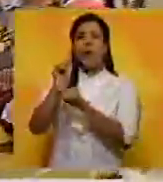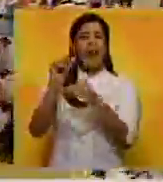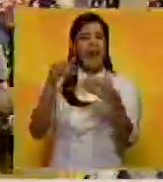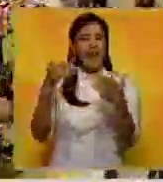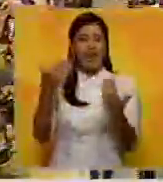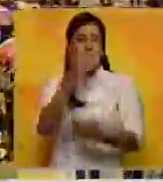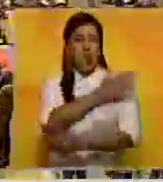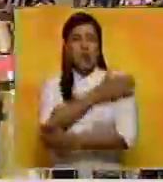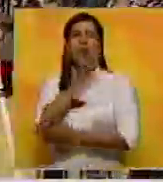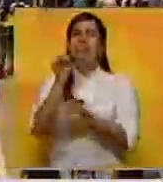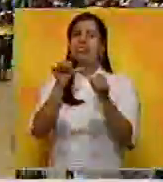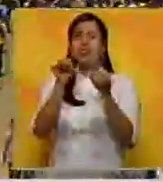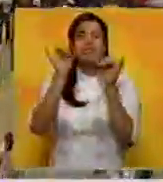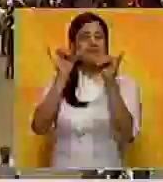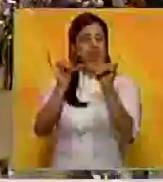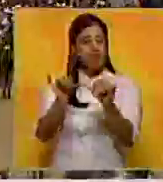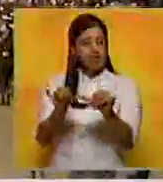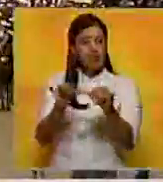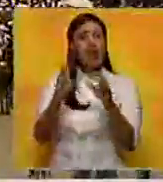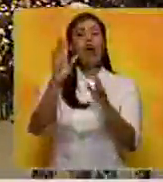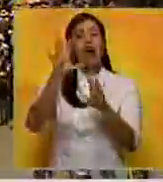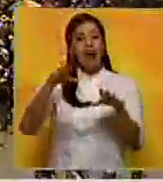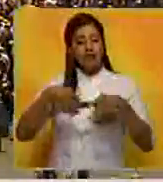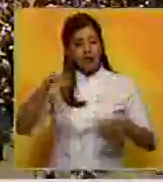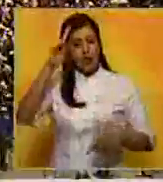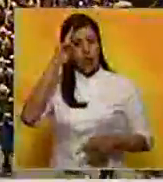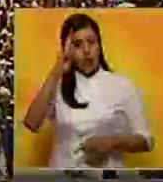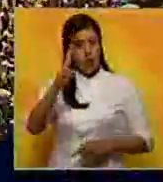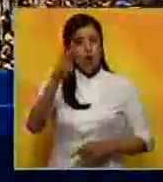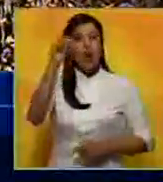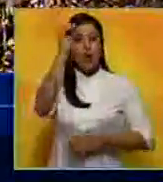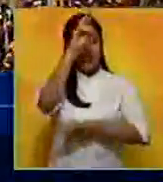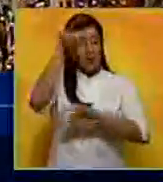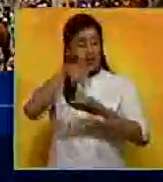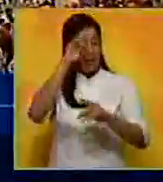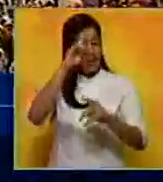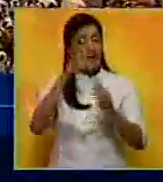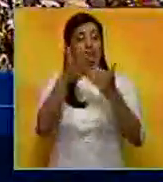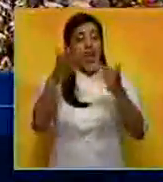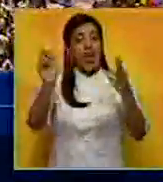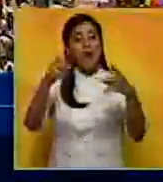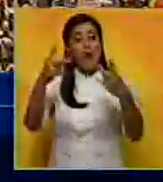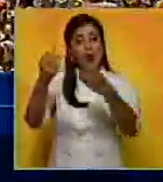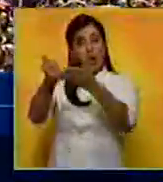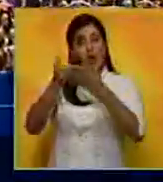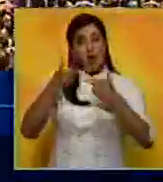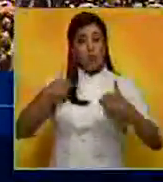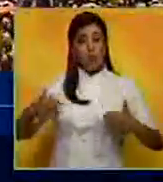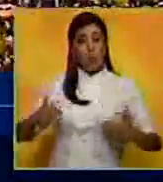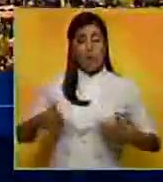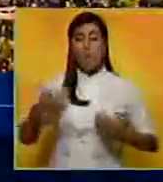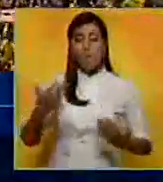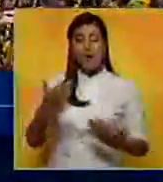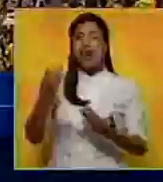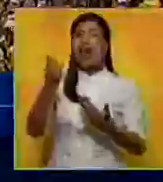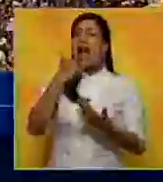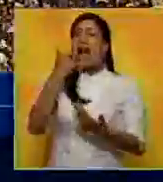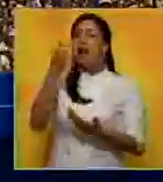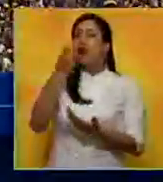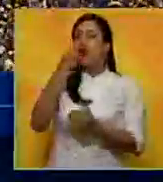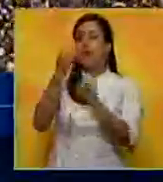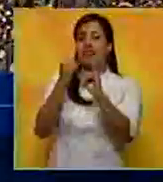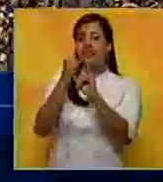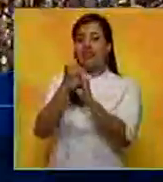la coalición opositora siguen siendo las mismas reconocimiento a la asamblea nacional la apertura de un canal humanitario para la recepción